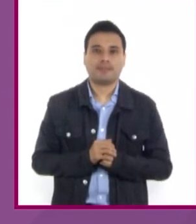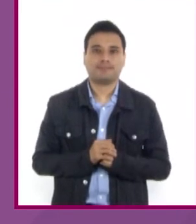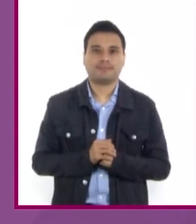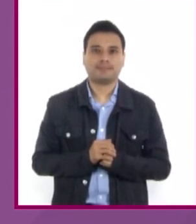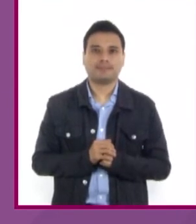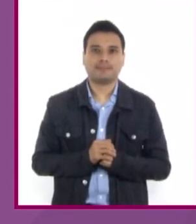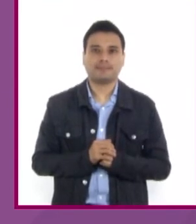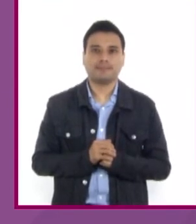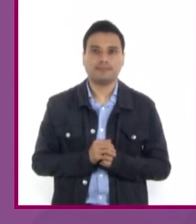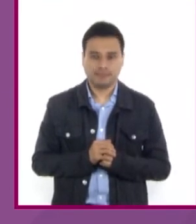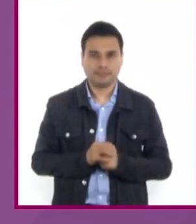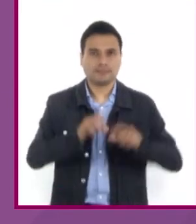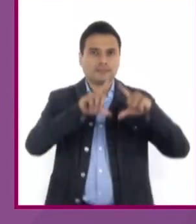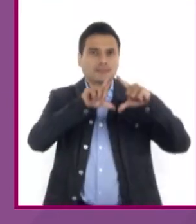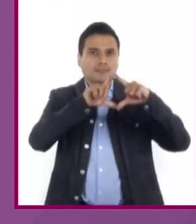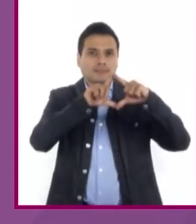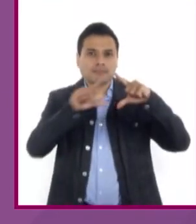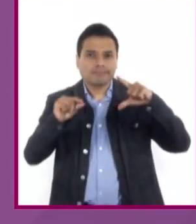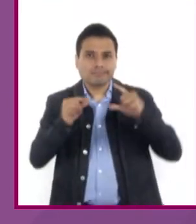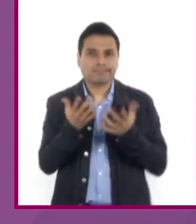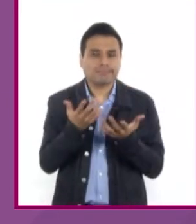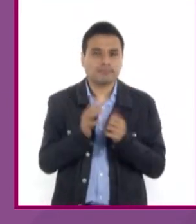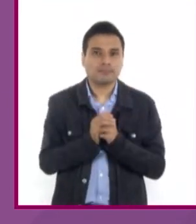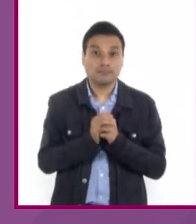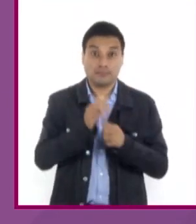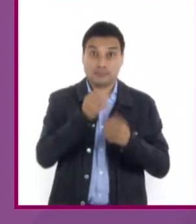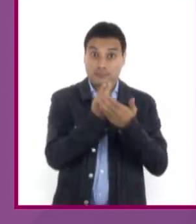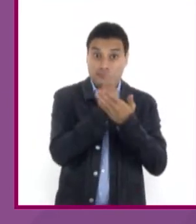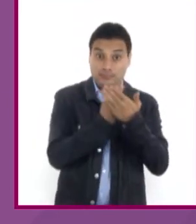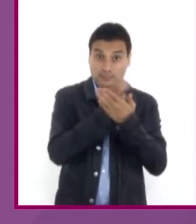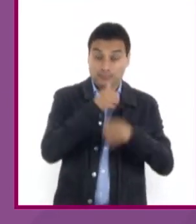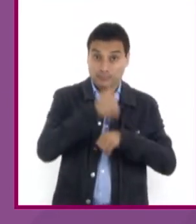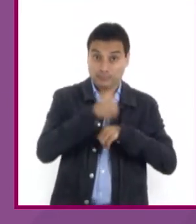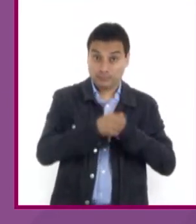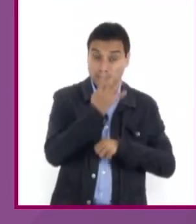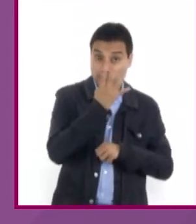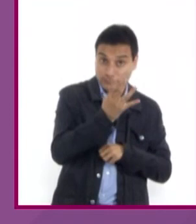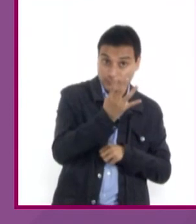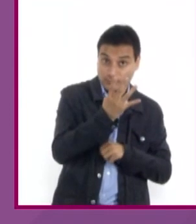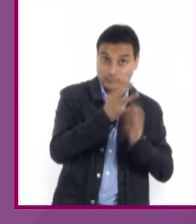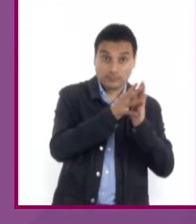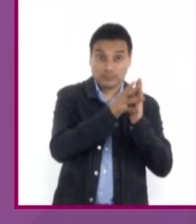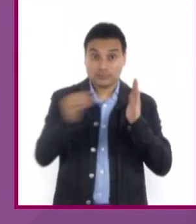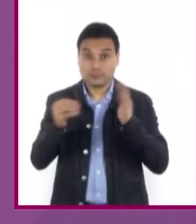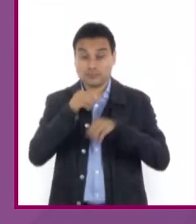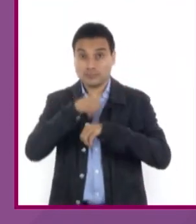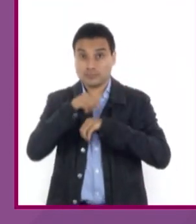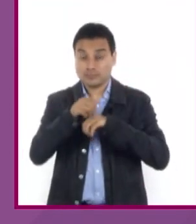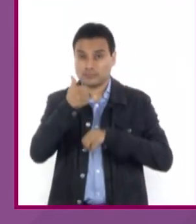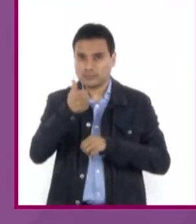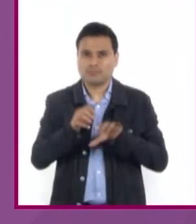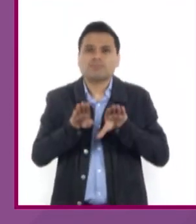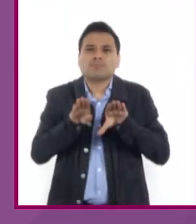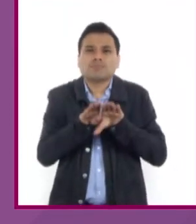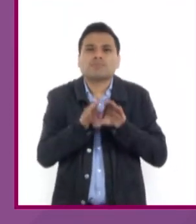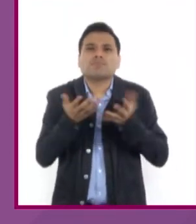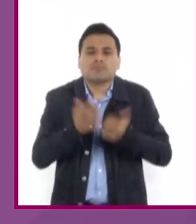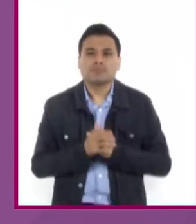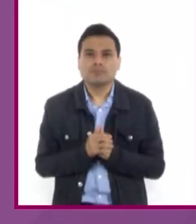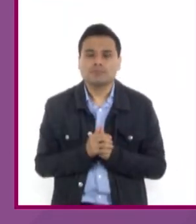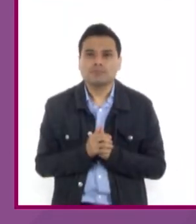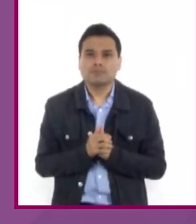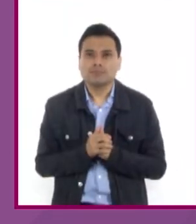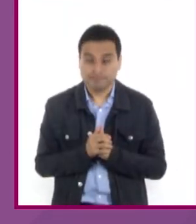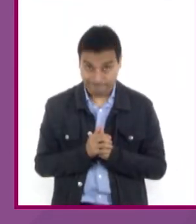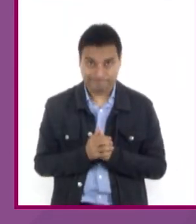¿Cuál es el factor de escala que hace pasar de la figura 4 a la figura 6? Para pasar directamente de la